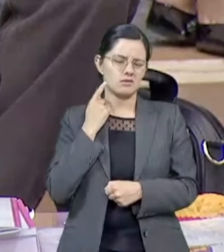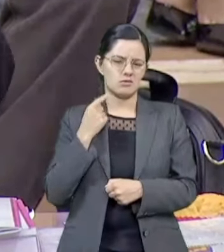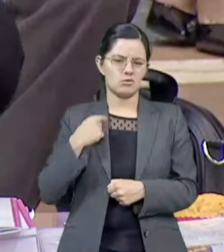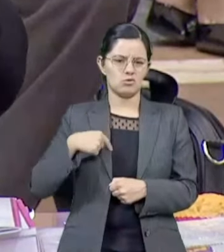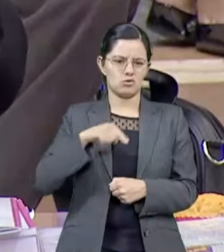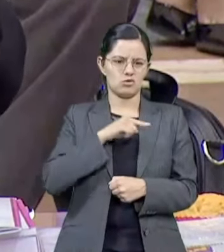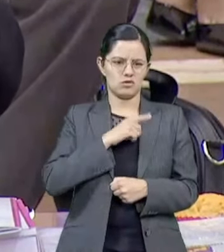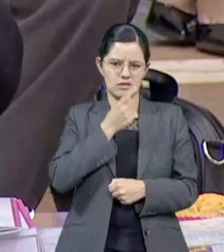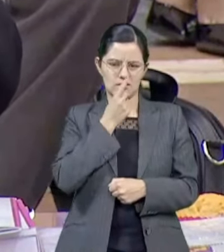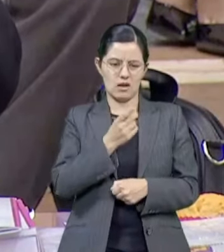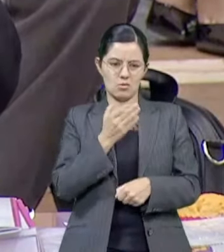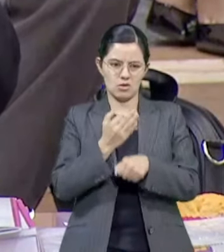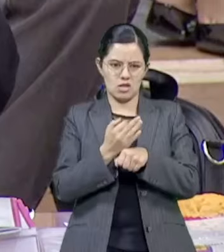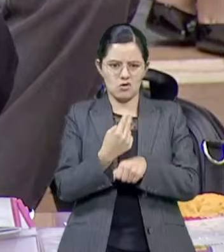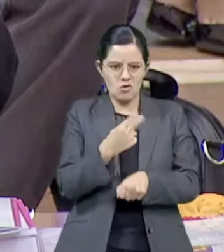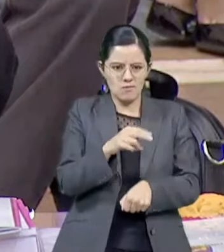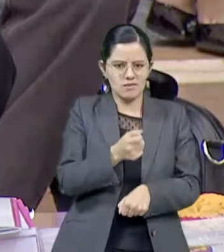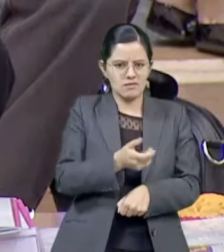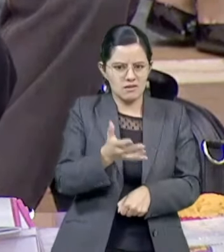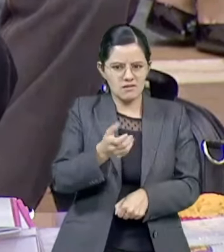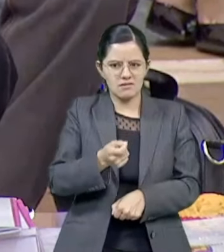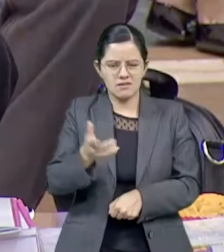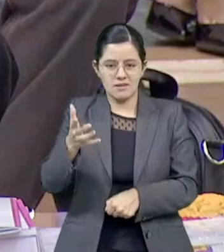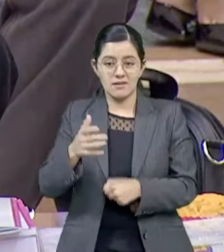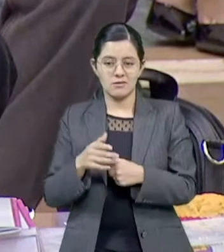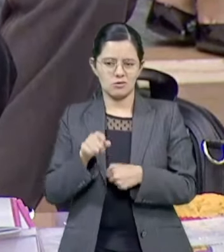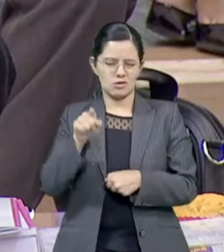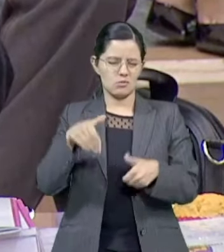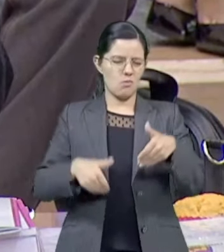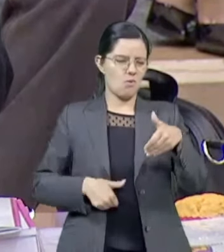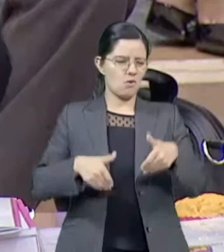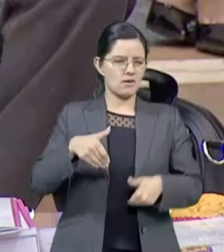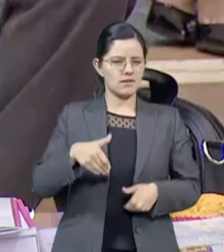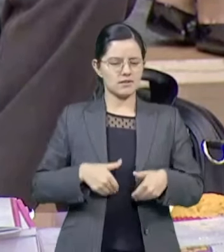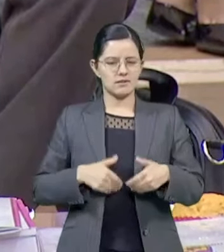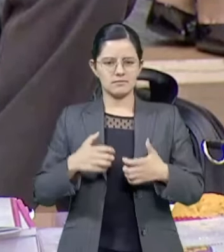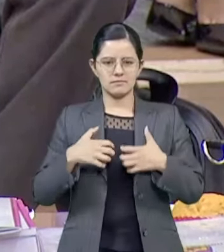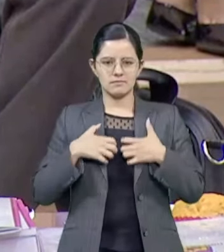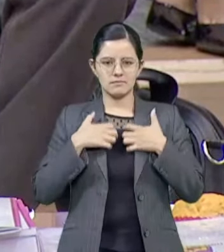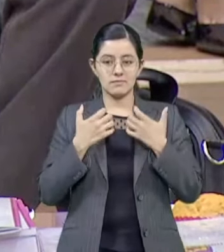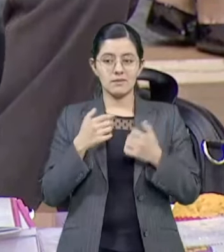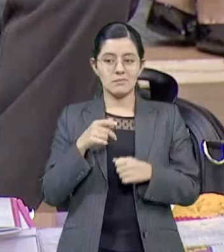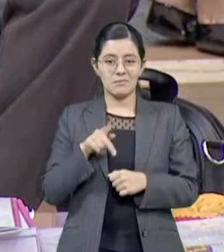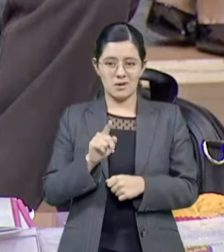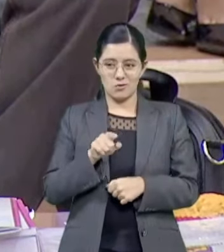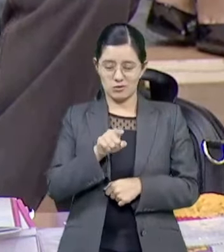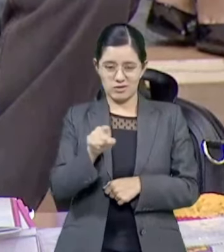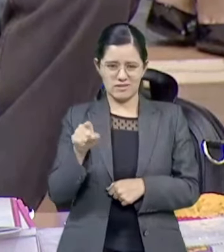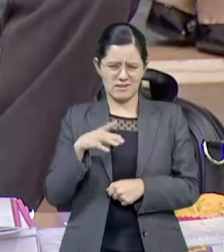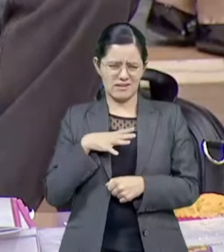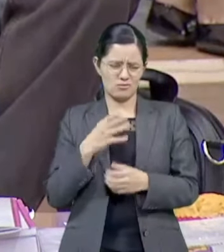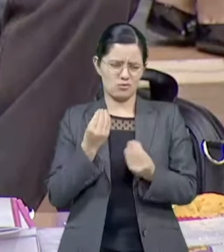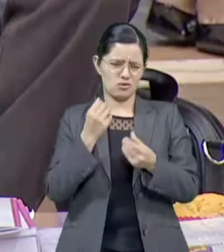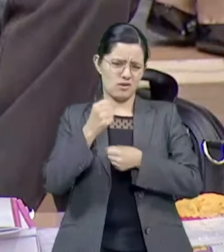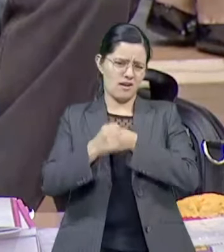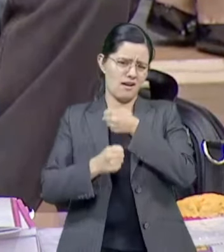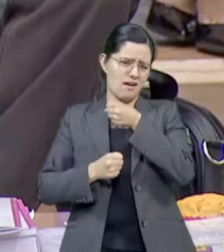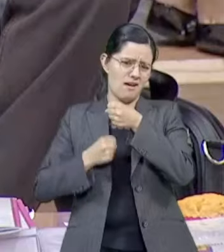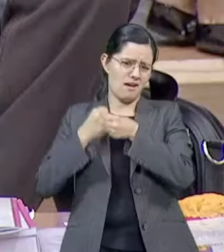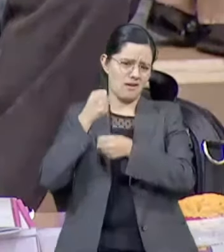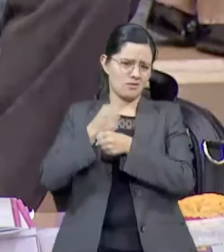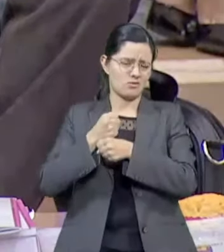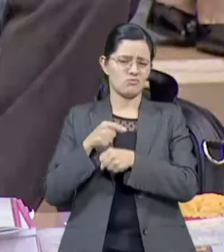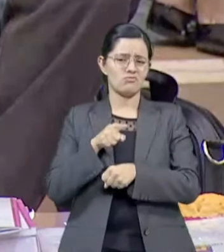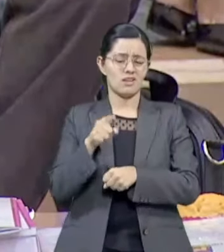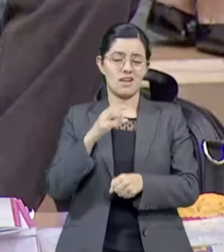porque es un momento de definiciones, pero tienen ustedes varios decenas de años de cárcel en sus listas